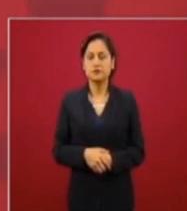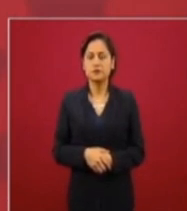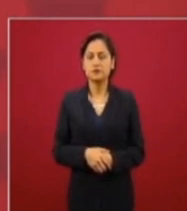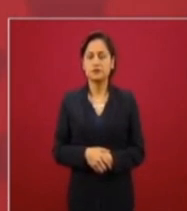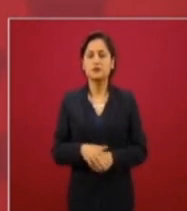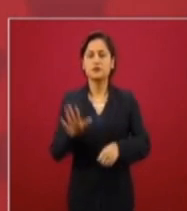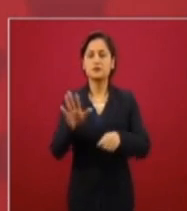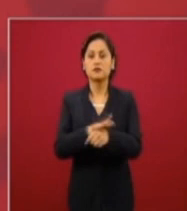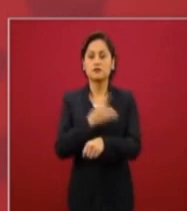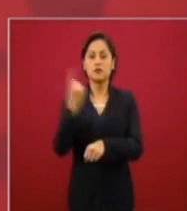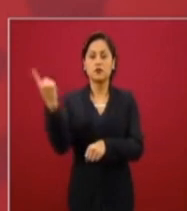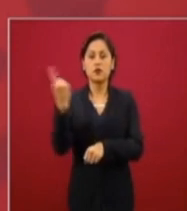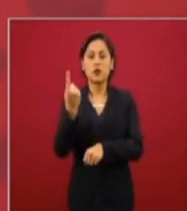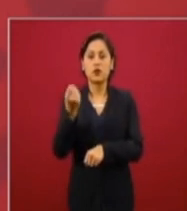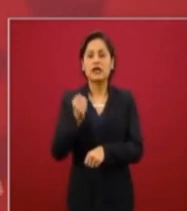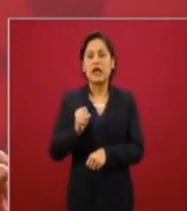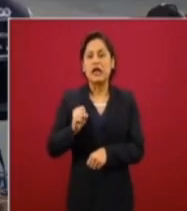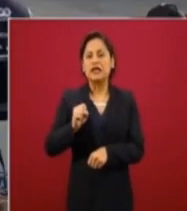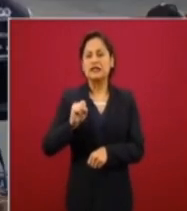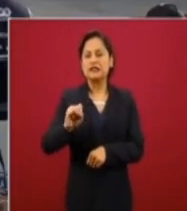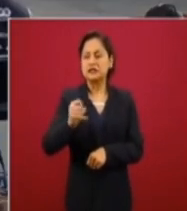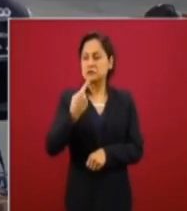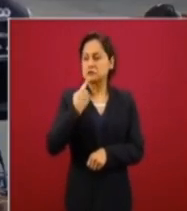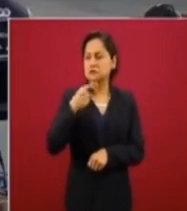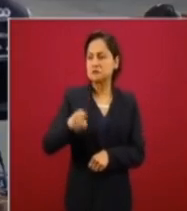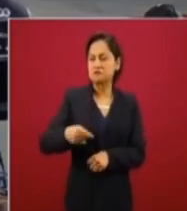ir a tribunales si no